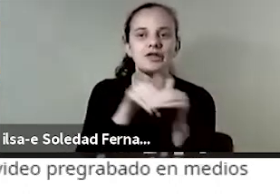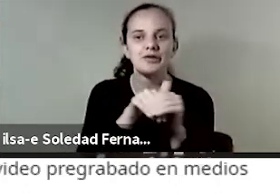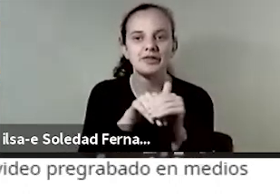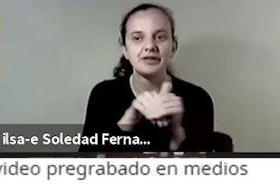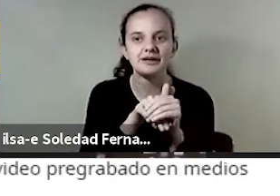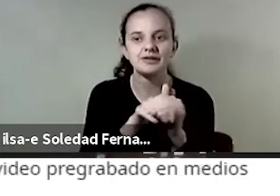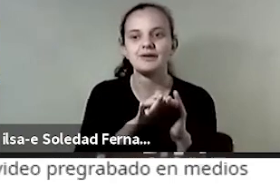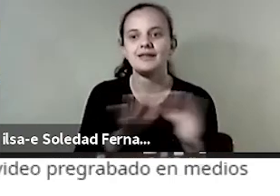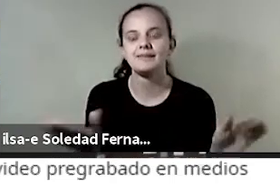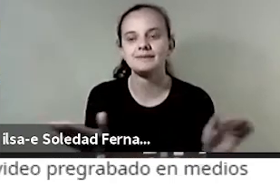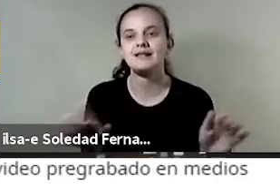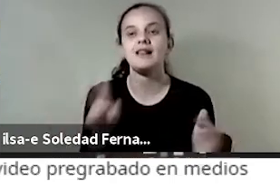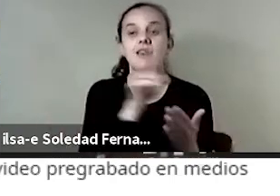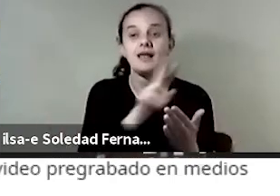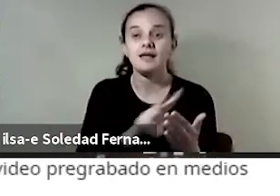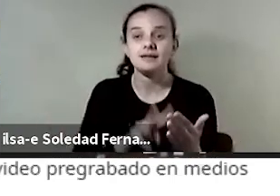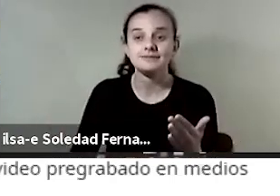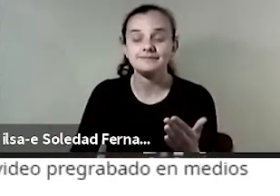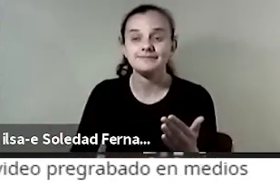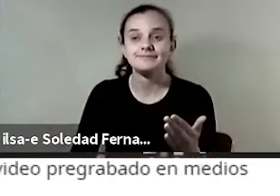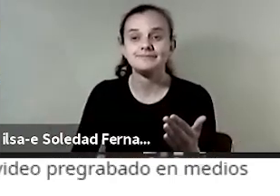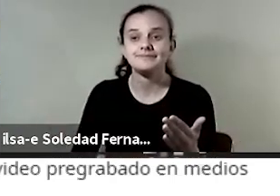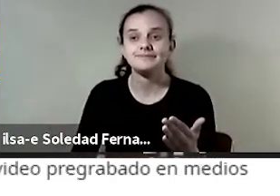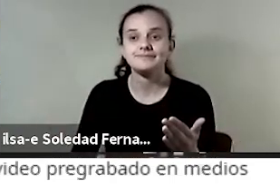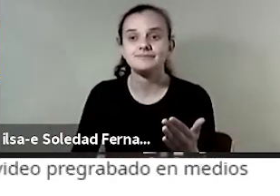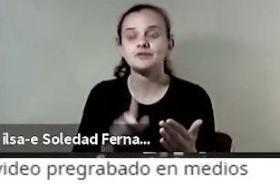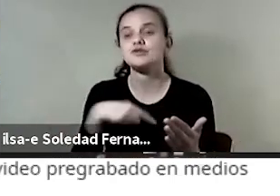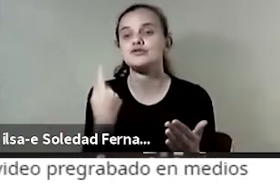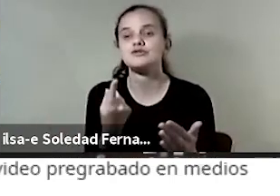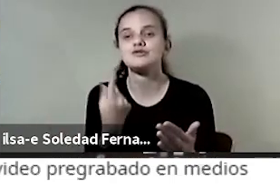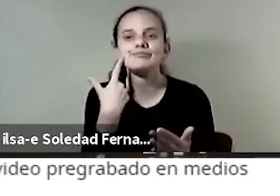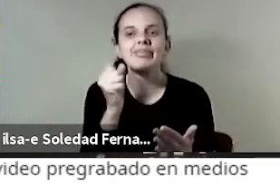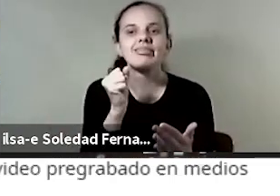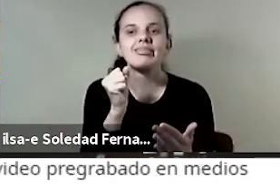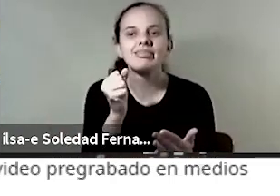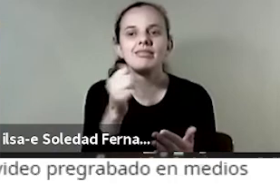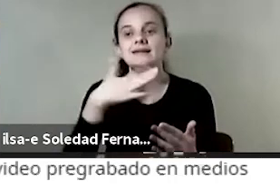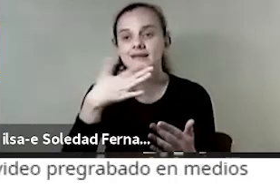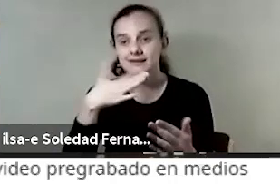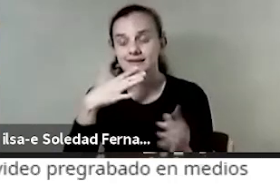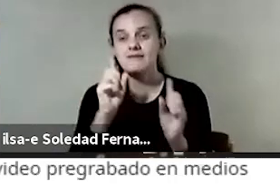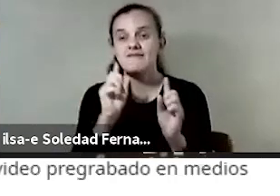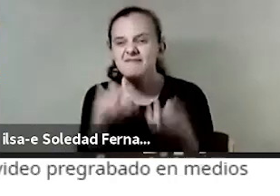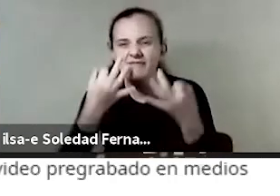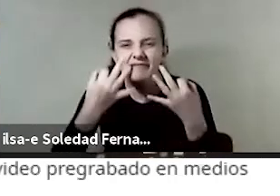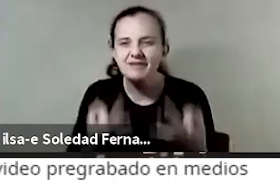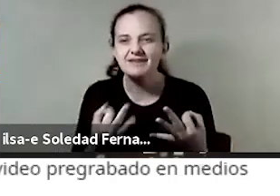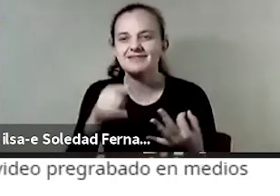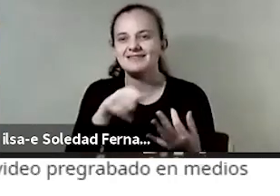vamos a buscar las pautas que son, por ejemplo, para creación de contenido, y vamos a leer esas pautas. Entonces